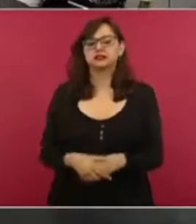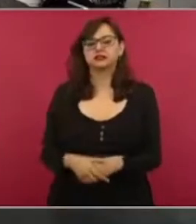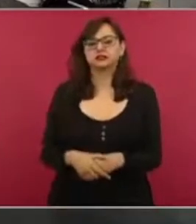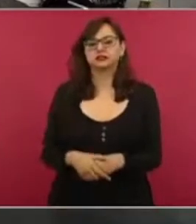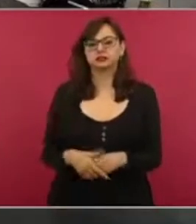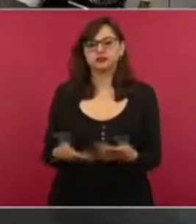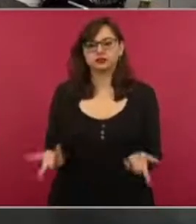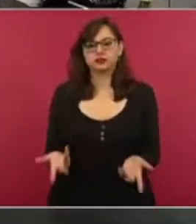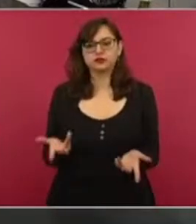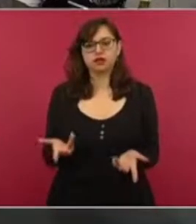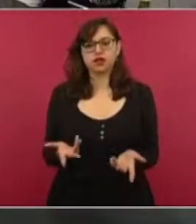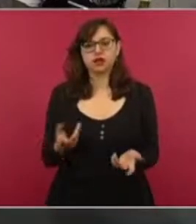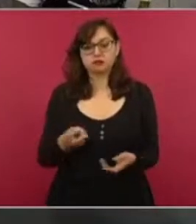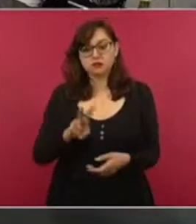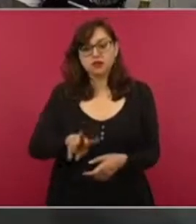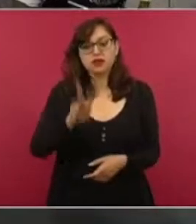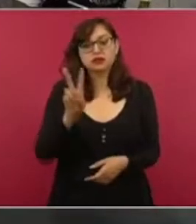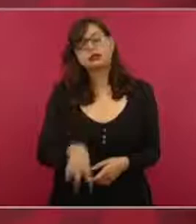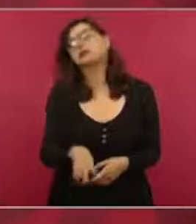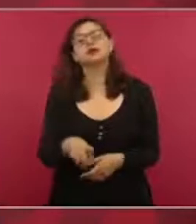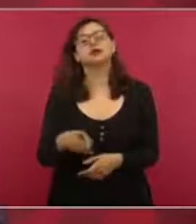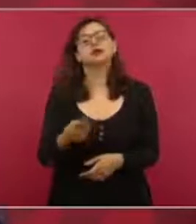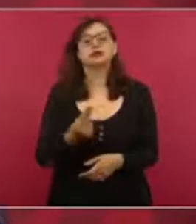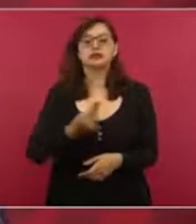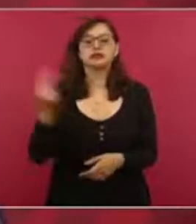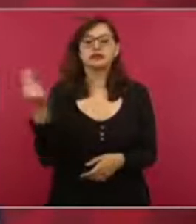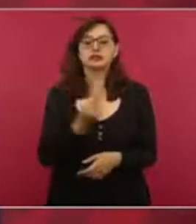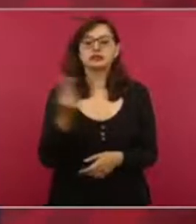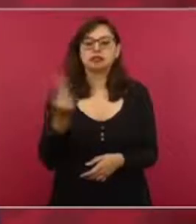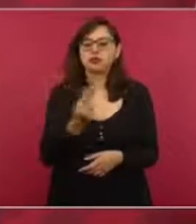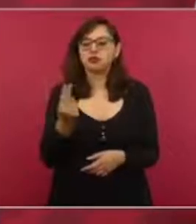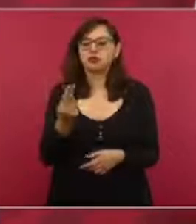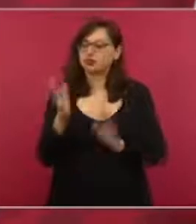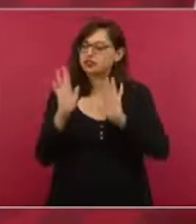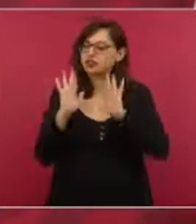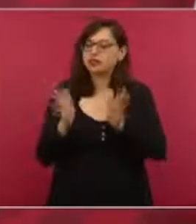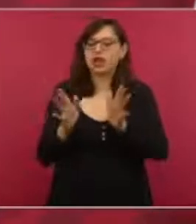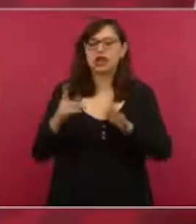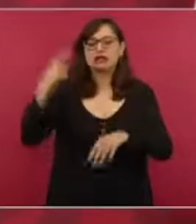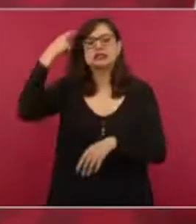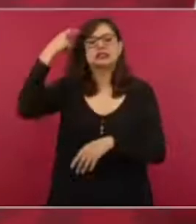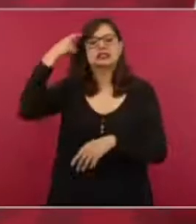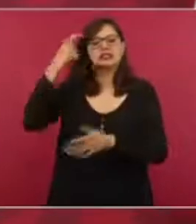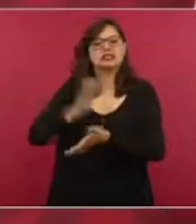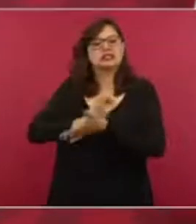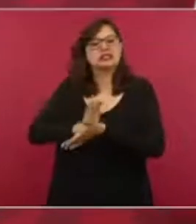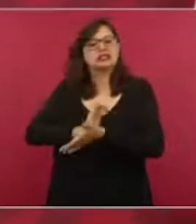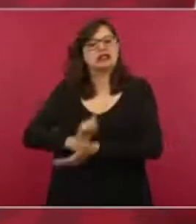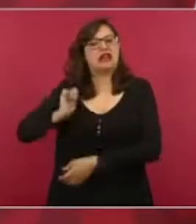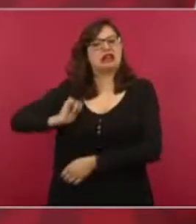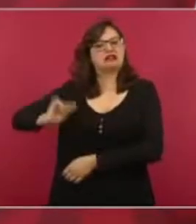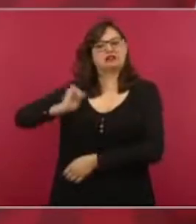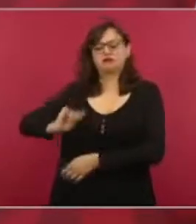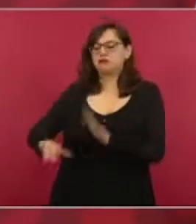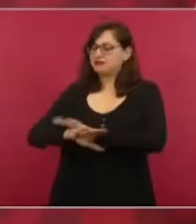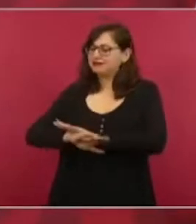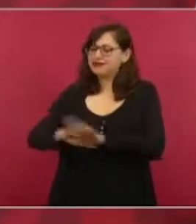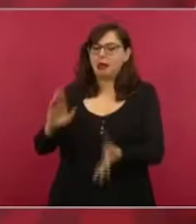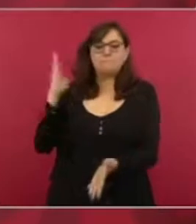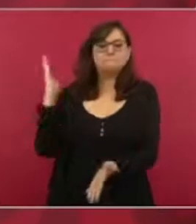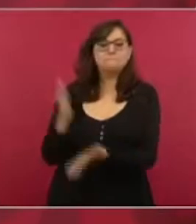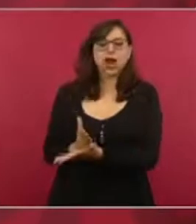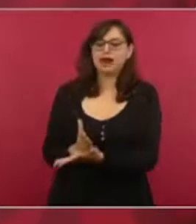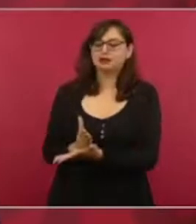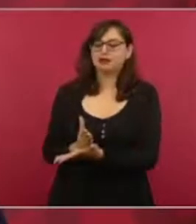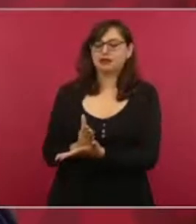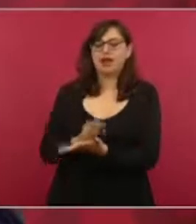esto ayuda primero a que no avance ese pensamiento retrógrado.